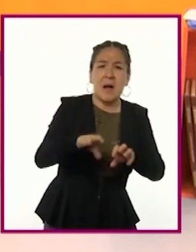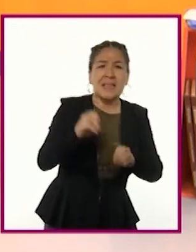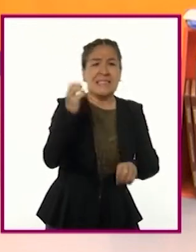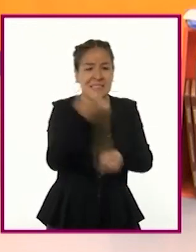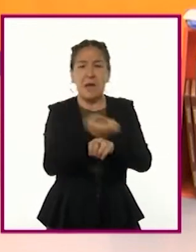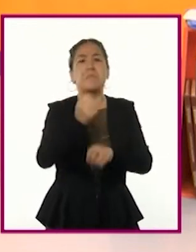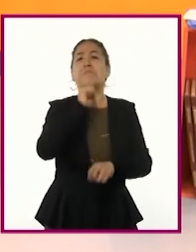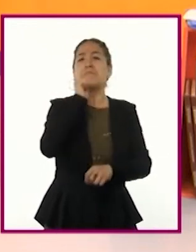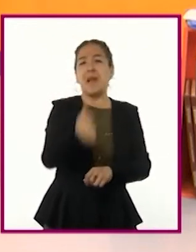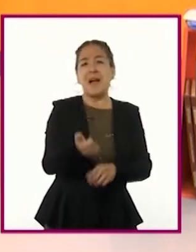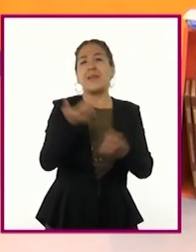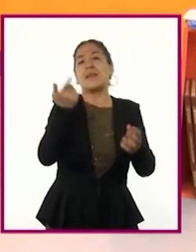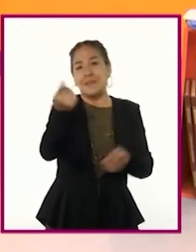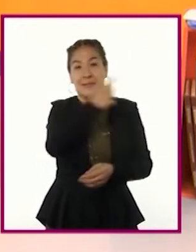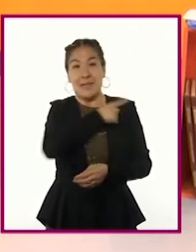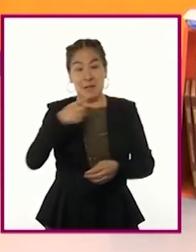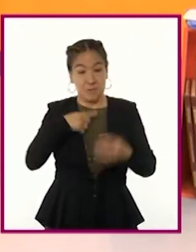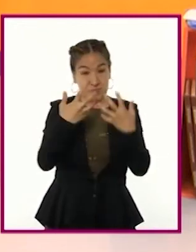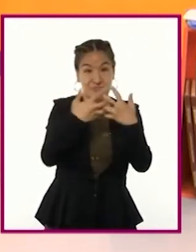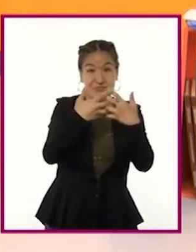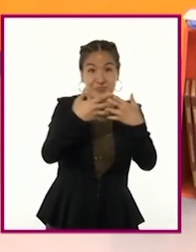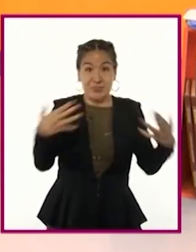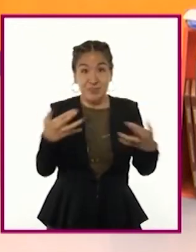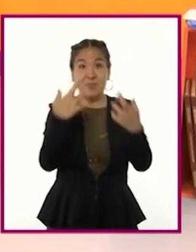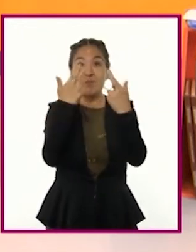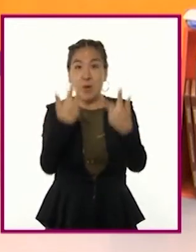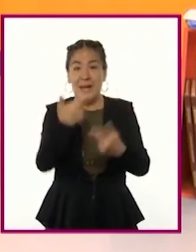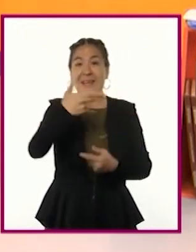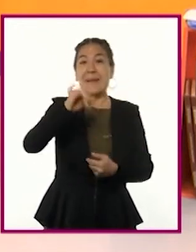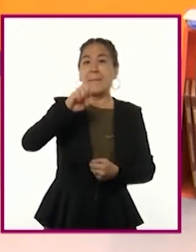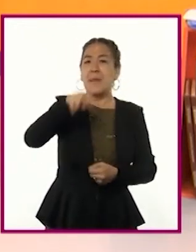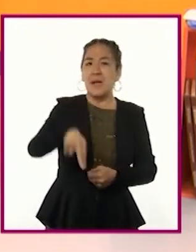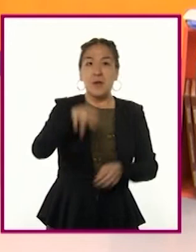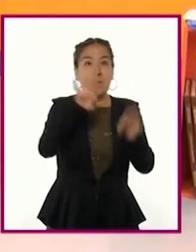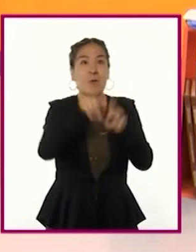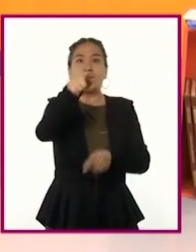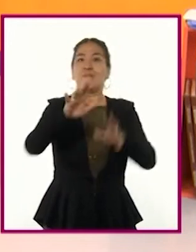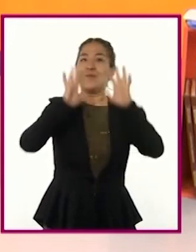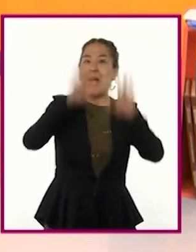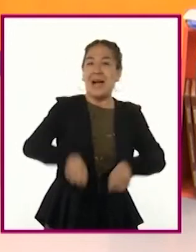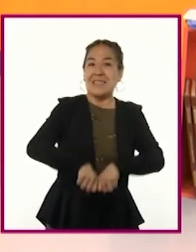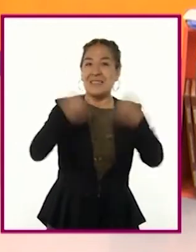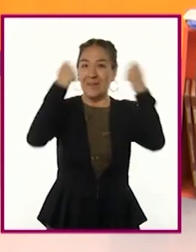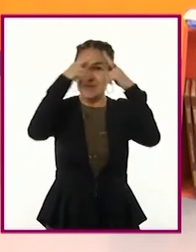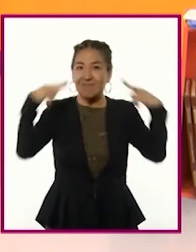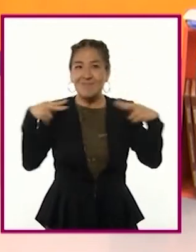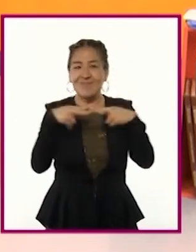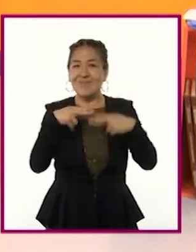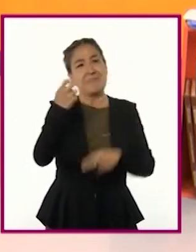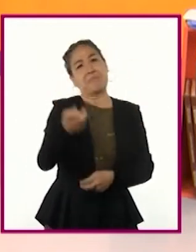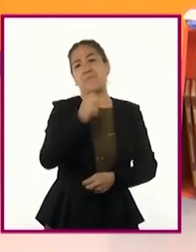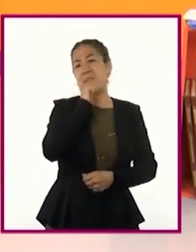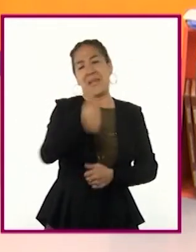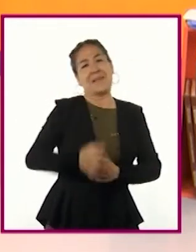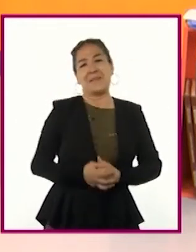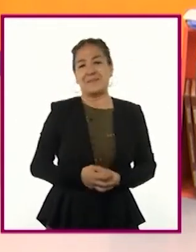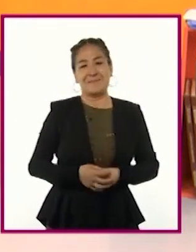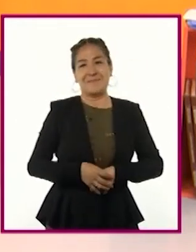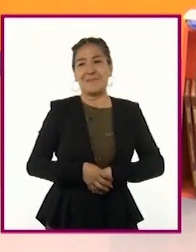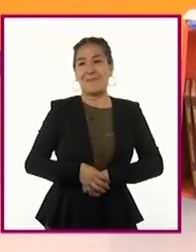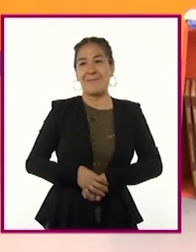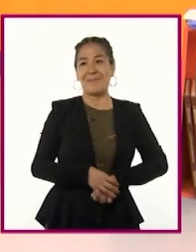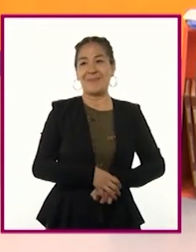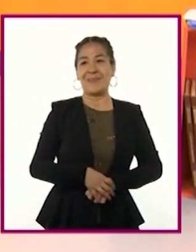notable. Así que tener un himen roto no significa necesariamente que ya hayan perdido su virginidad. Y